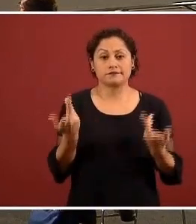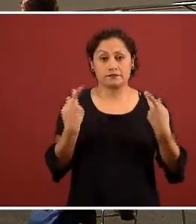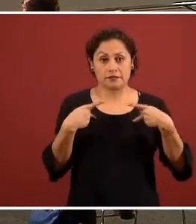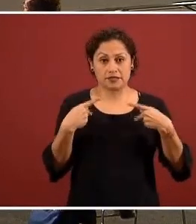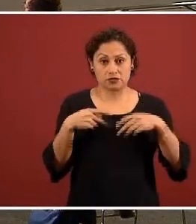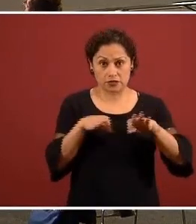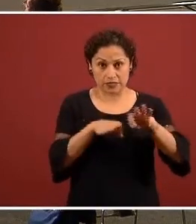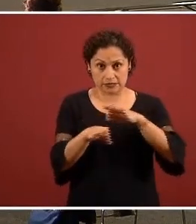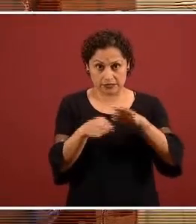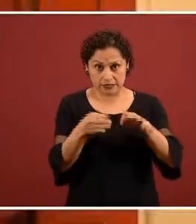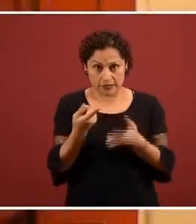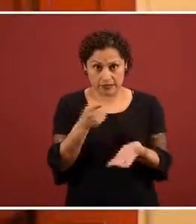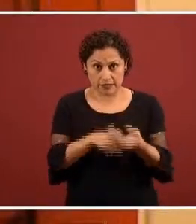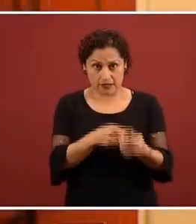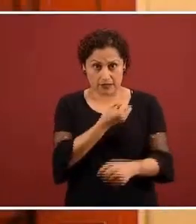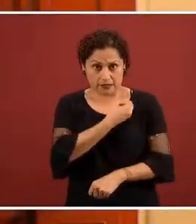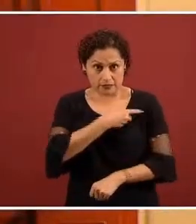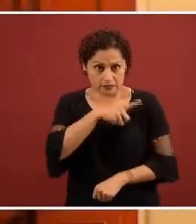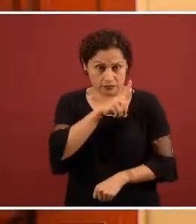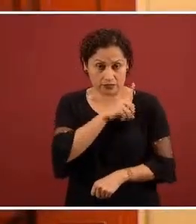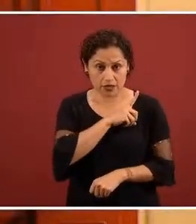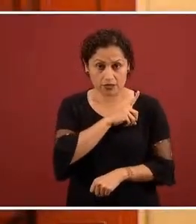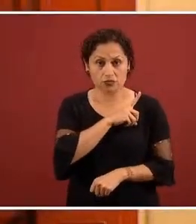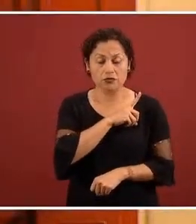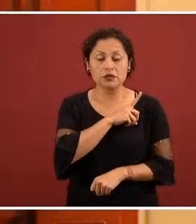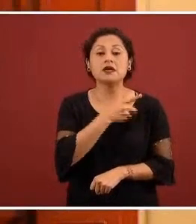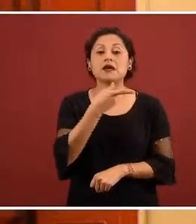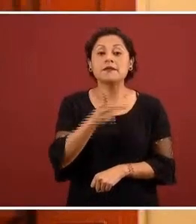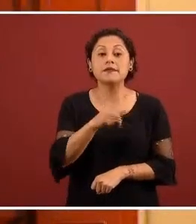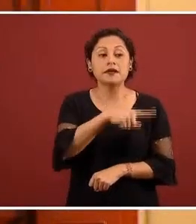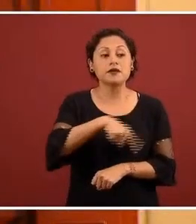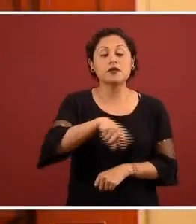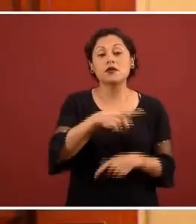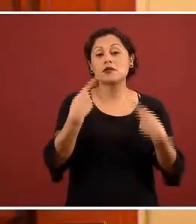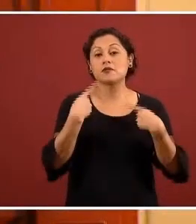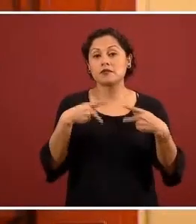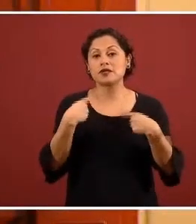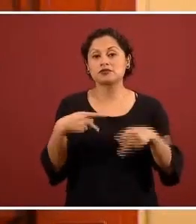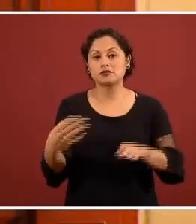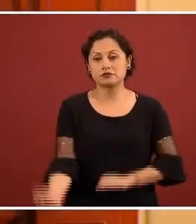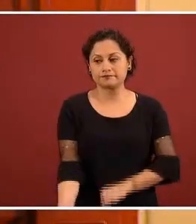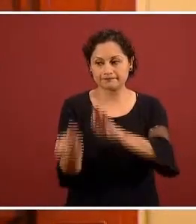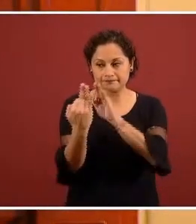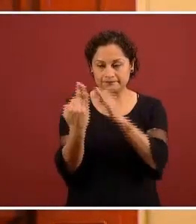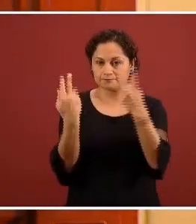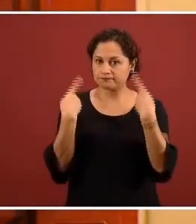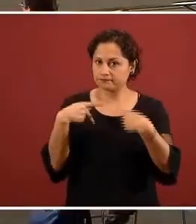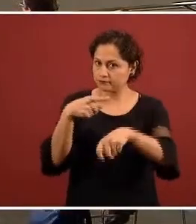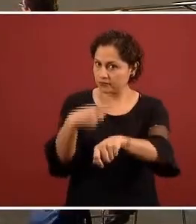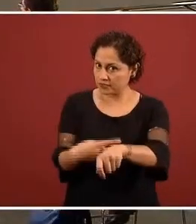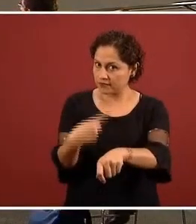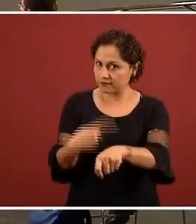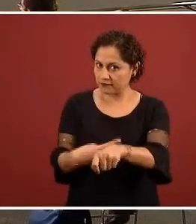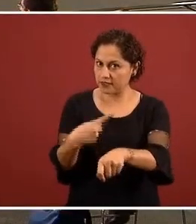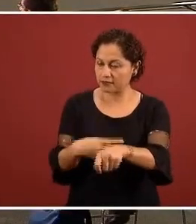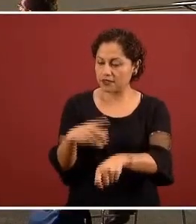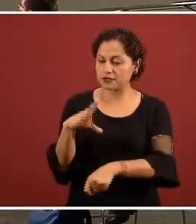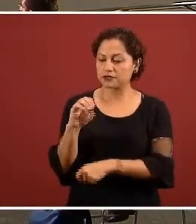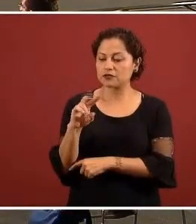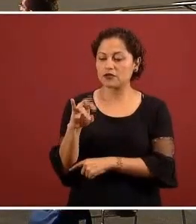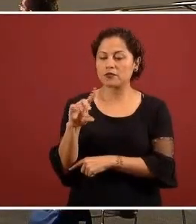está expuesto y que se va a encontrar con la atención directa a los pacientes de COVID,